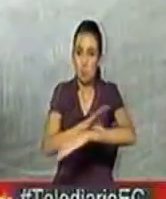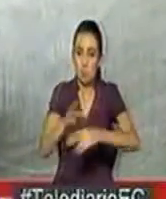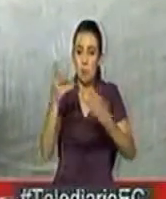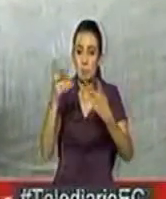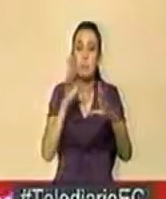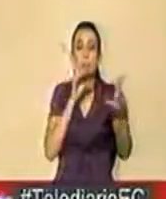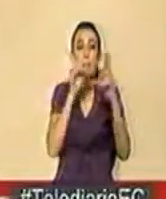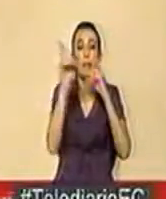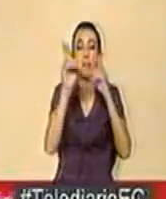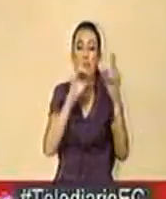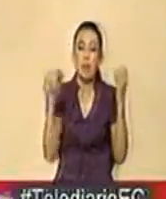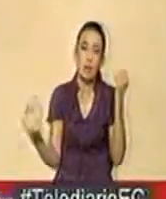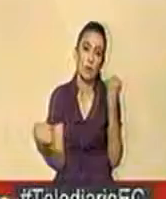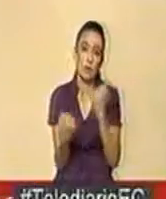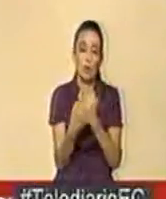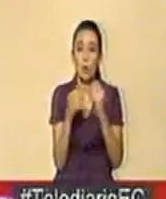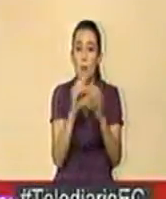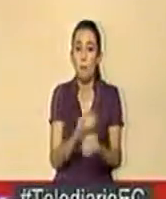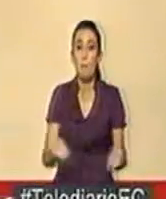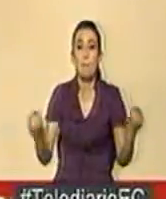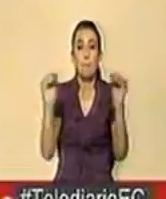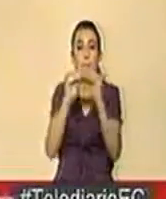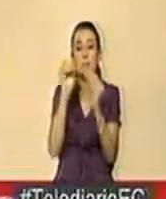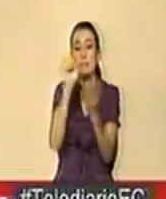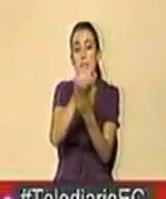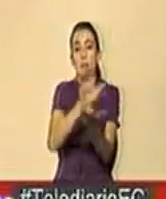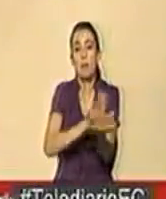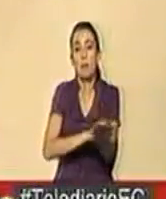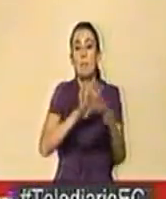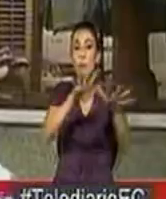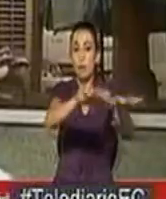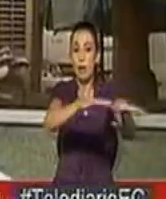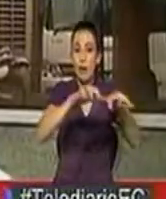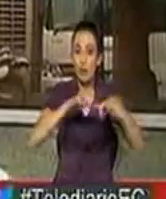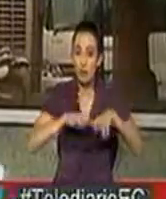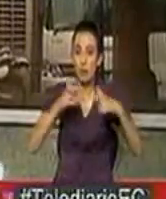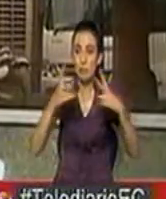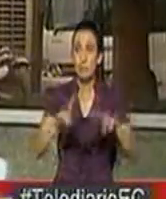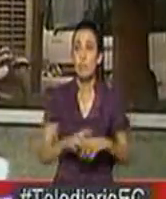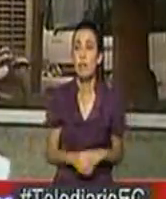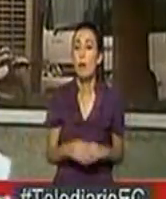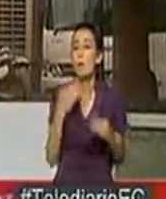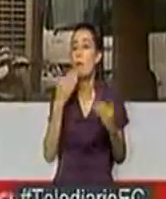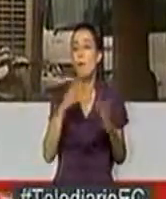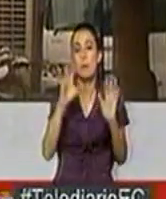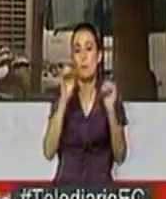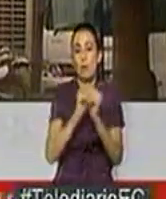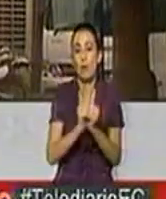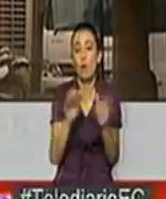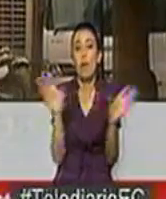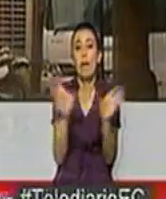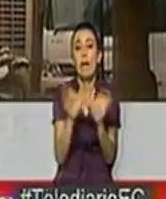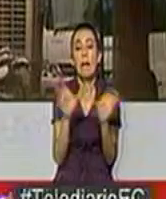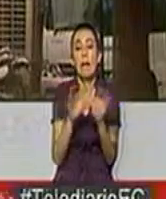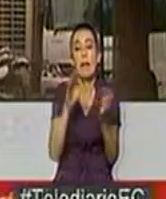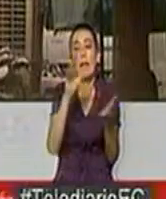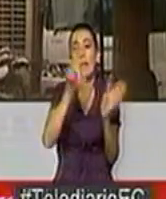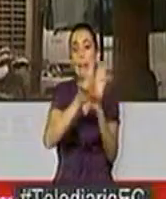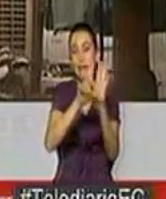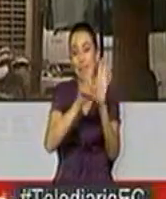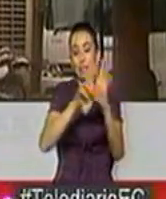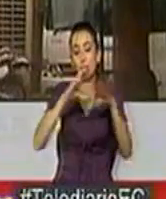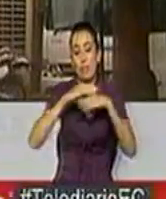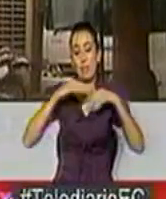este jueves y solicitaron mayor respaldo a proyectos agrícolas. La legalización de tierras, la comercialización, la